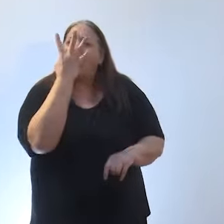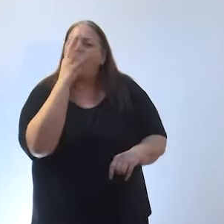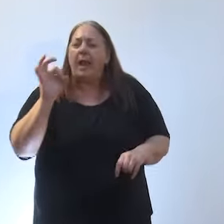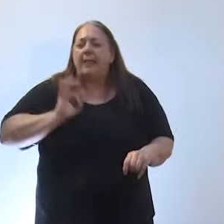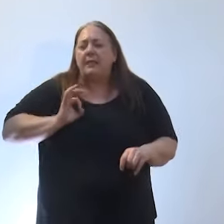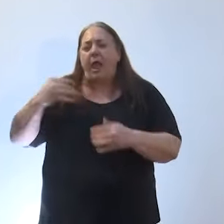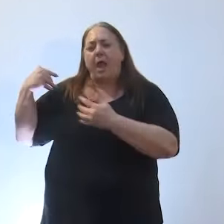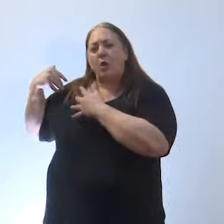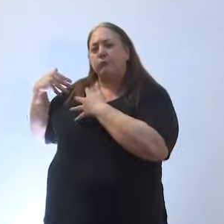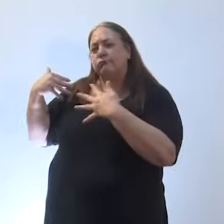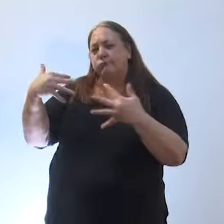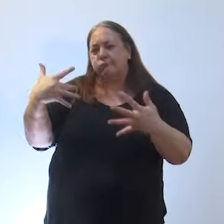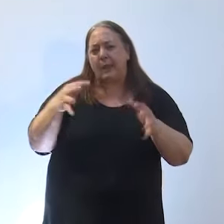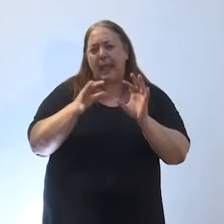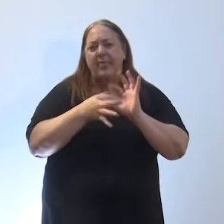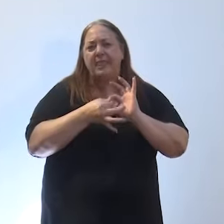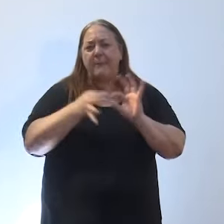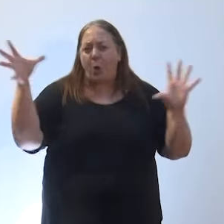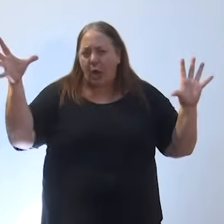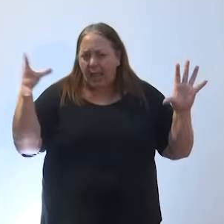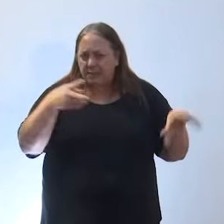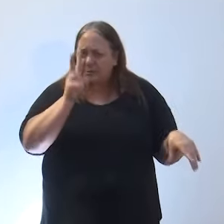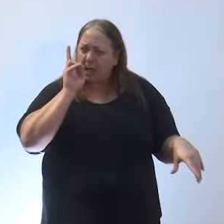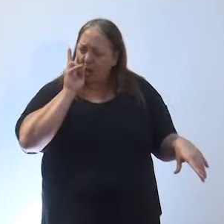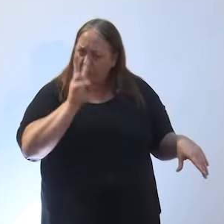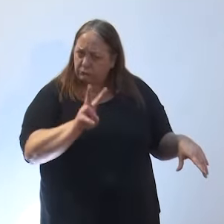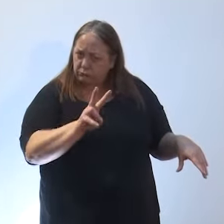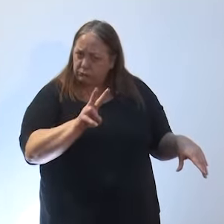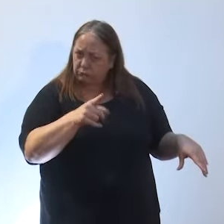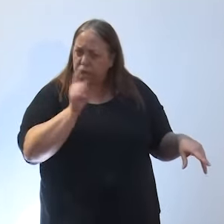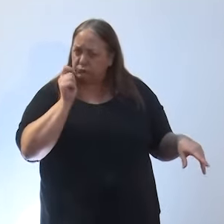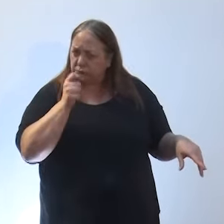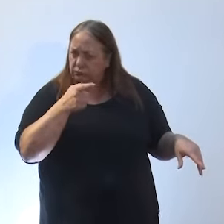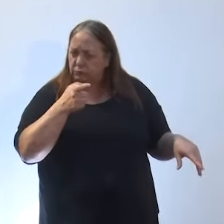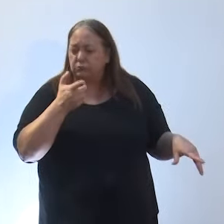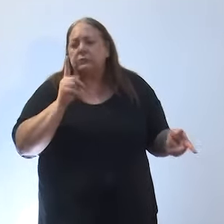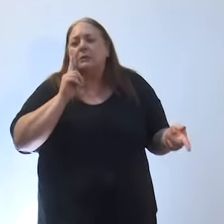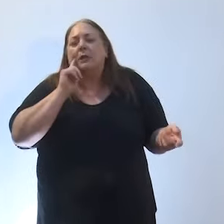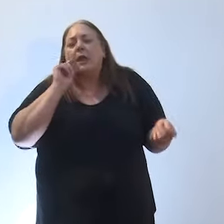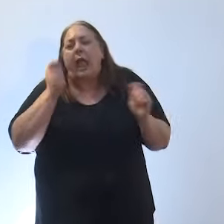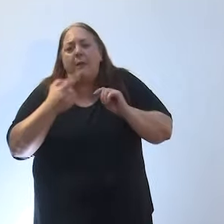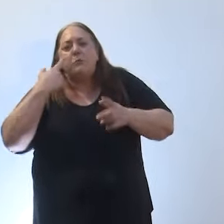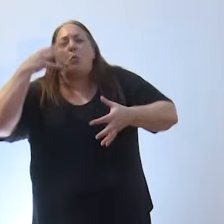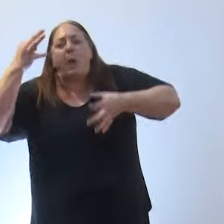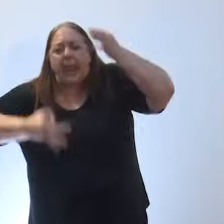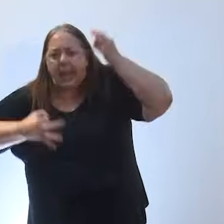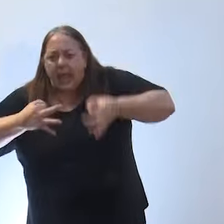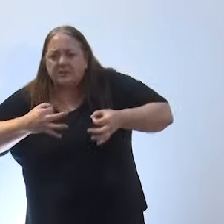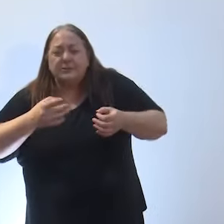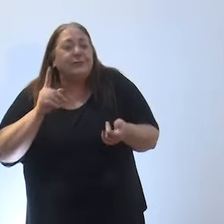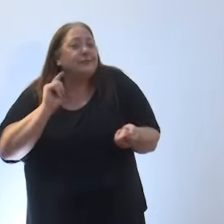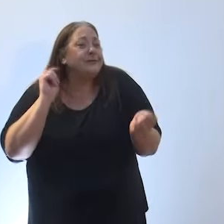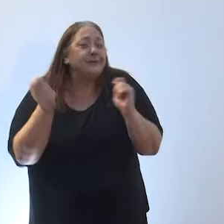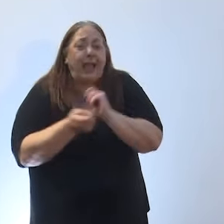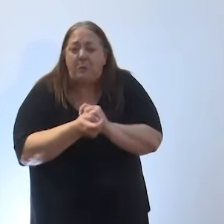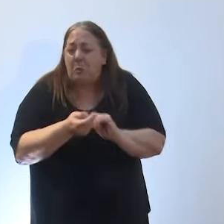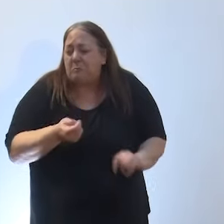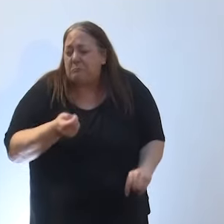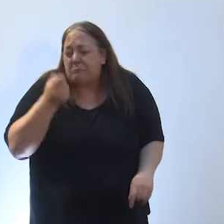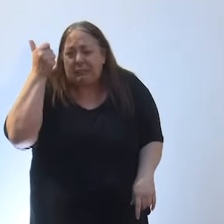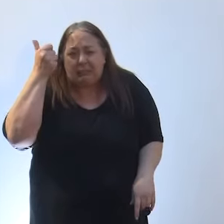democracia este han habido relativamente pocos cambios en lo institucional más